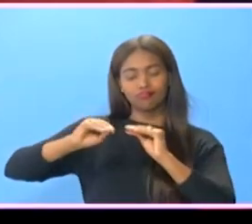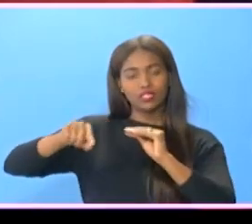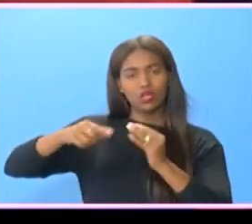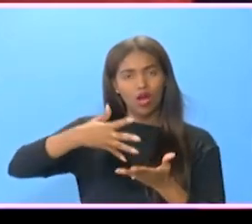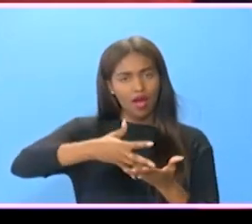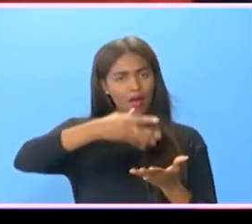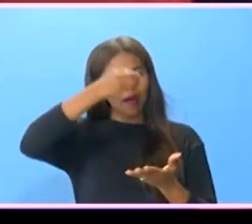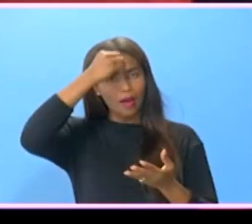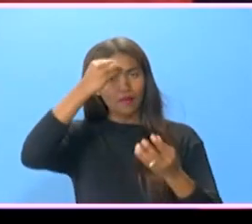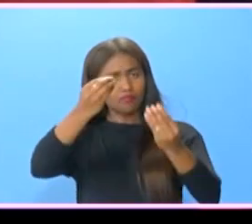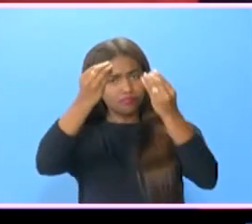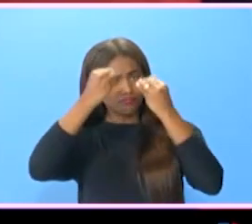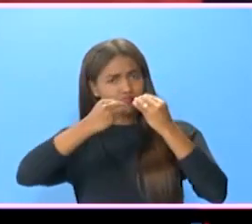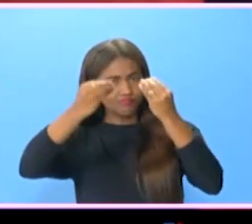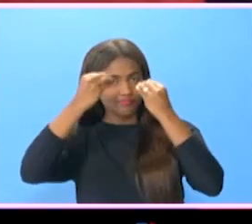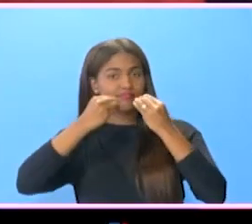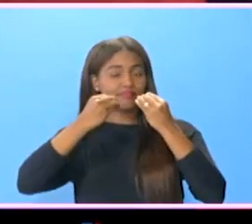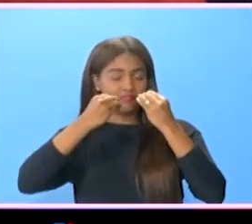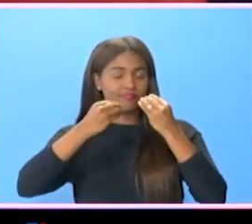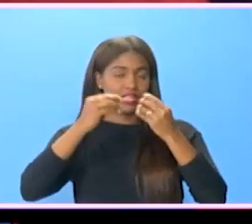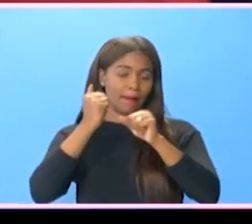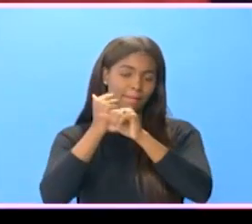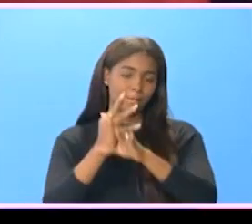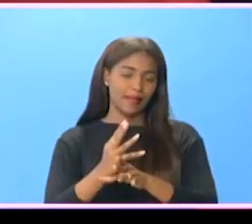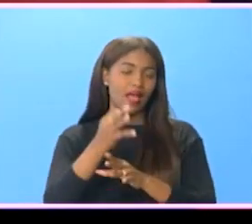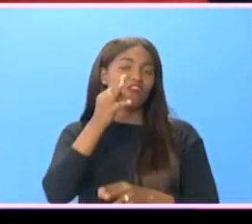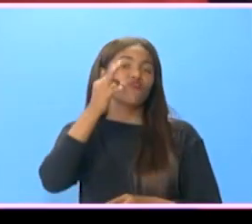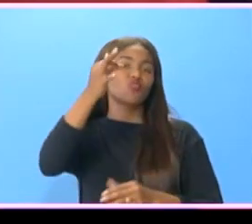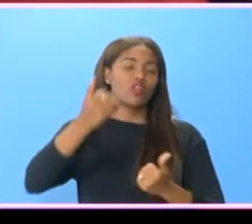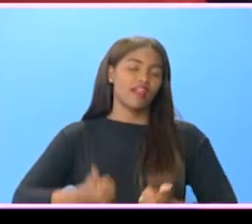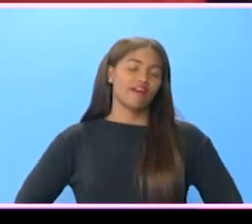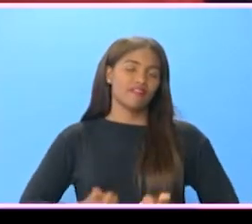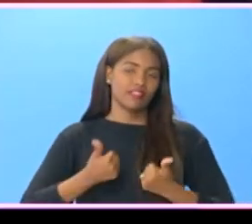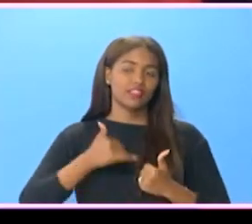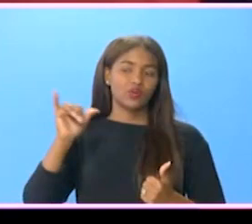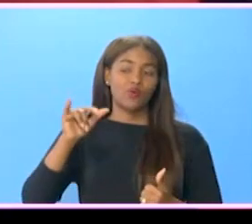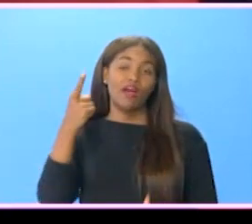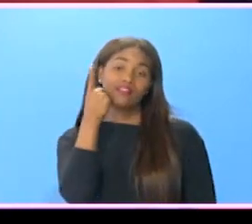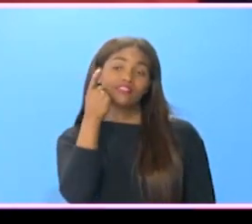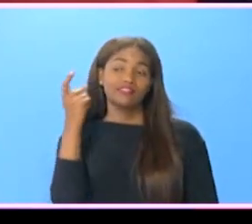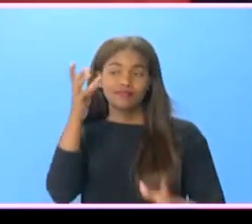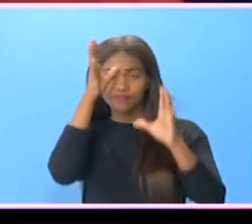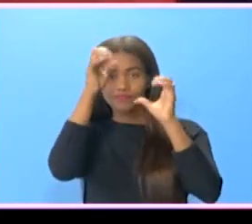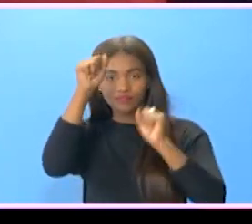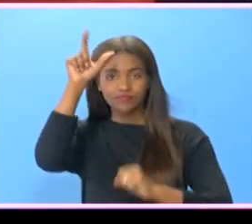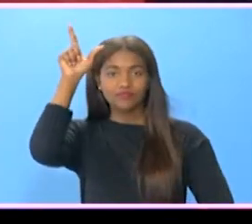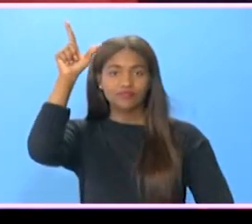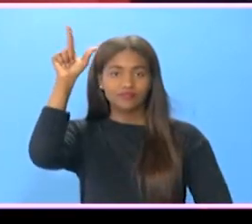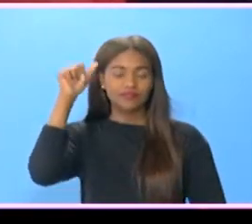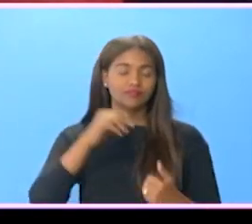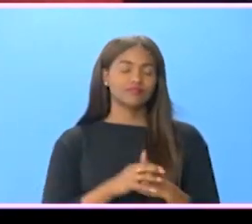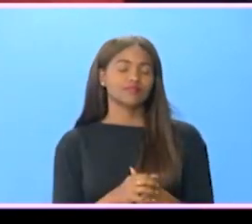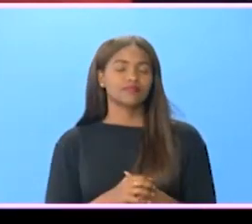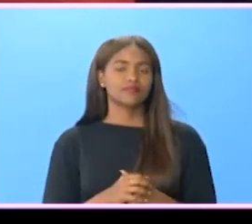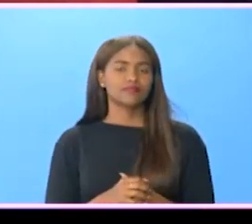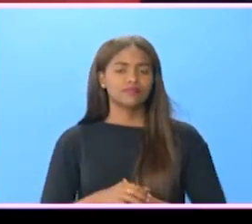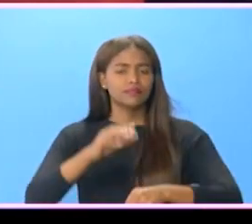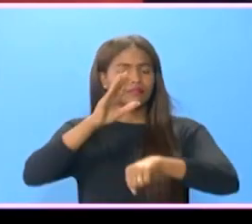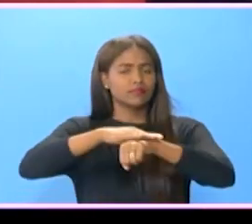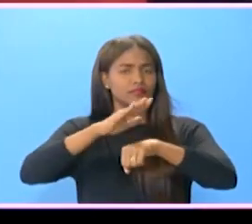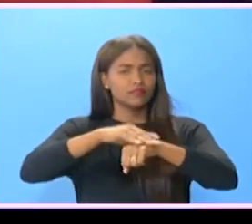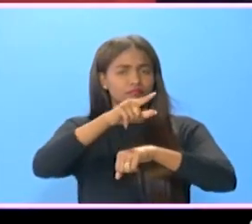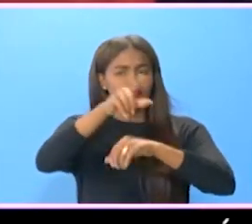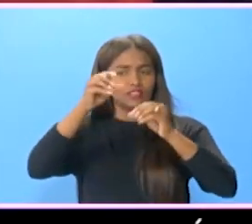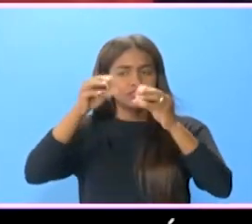esas enseñanzas y a ese preparar para la vida, como decía el presidente Luis Abinader. El llamado que usted le hace a estos